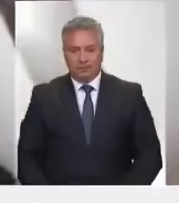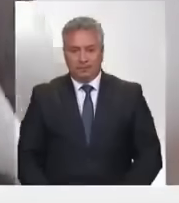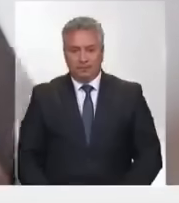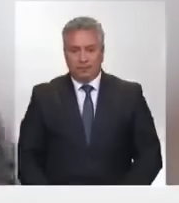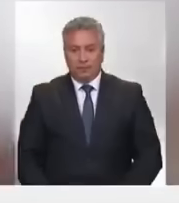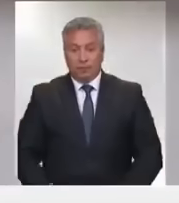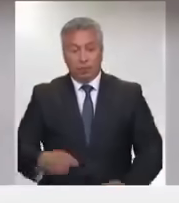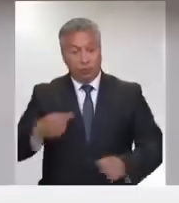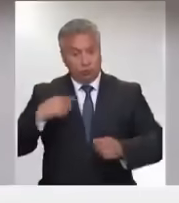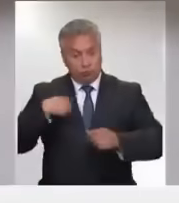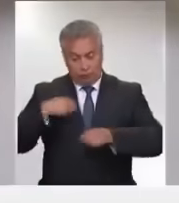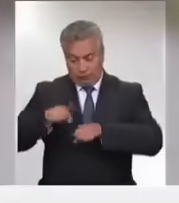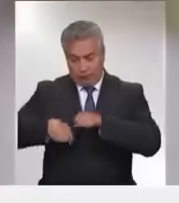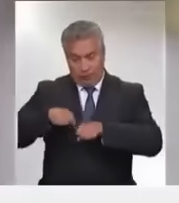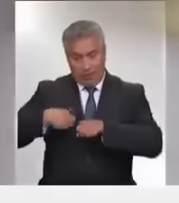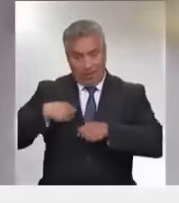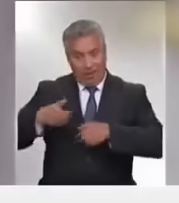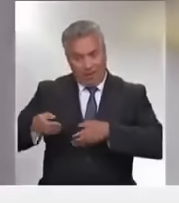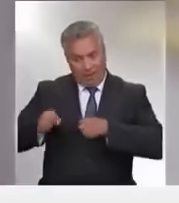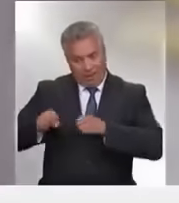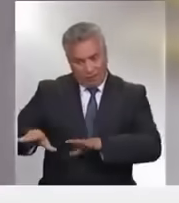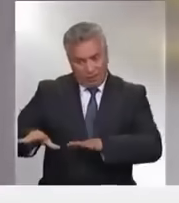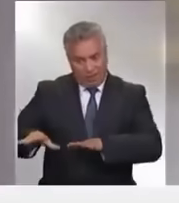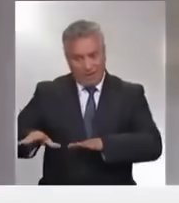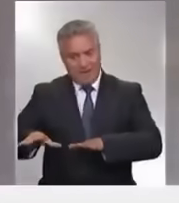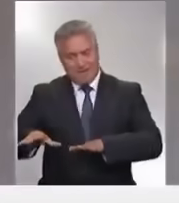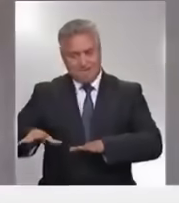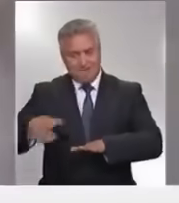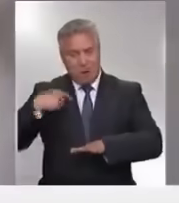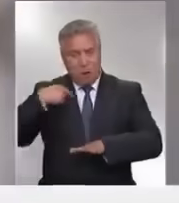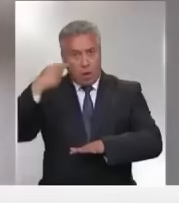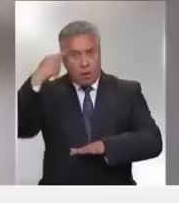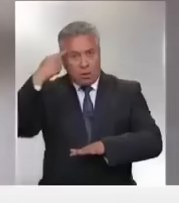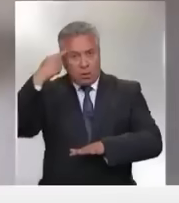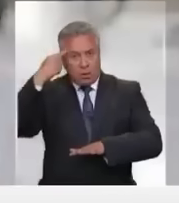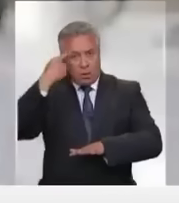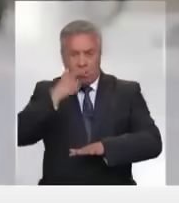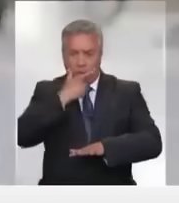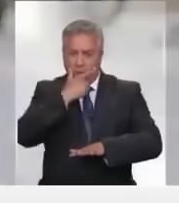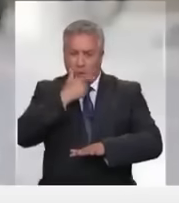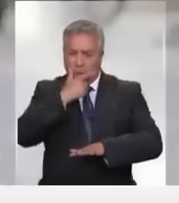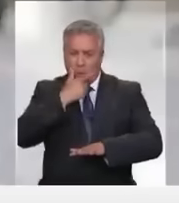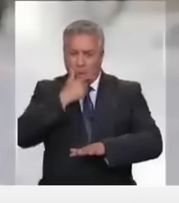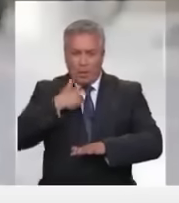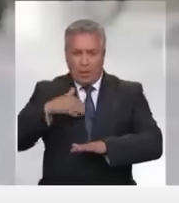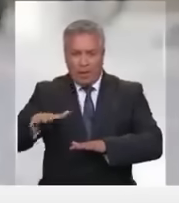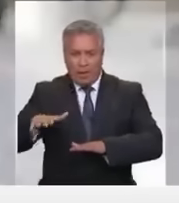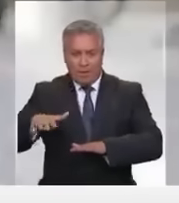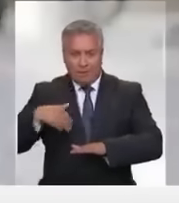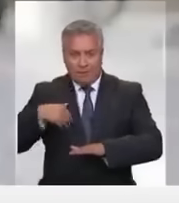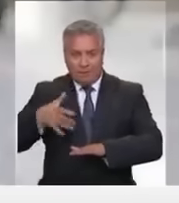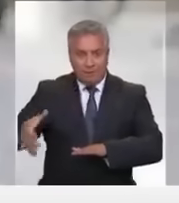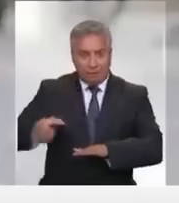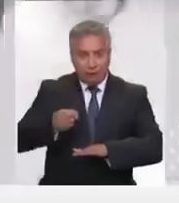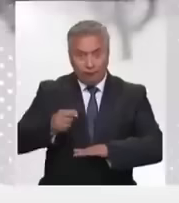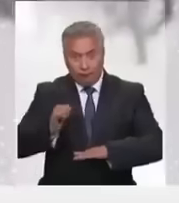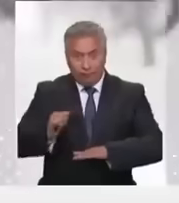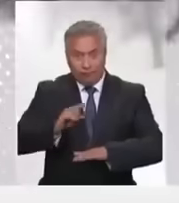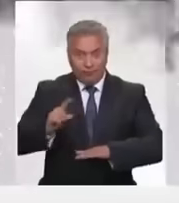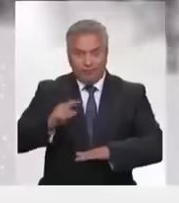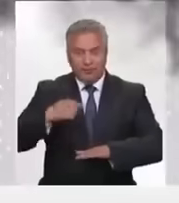Cuando la dejé acá afuera, como que me cuestioné, hoy la dejo o no la dejo, como por si acaso, y como que confié